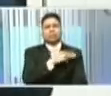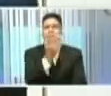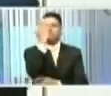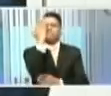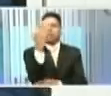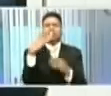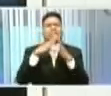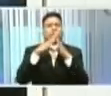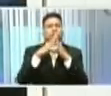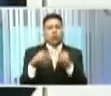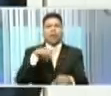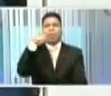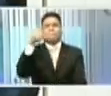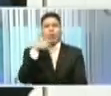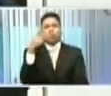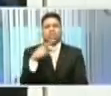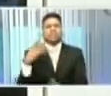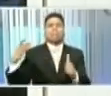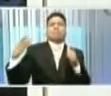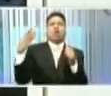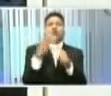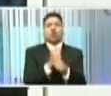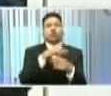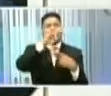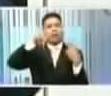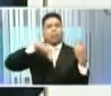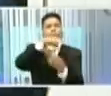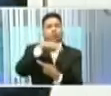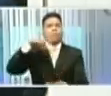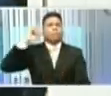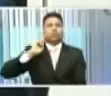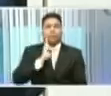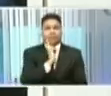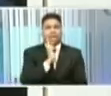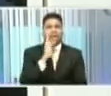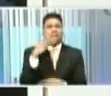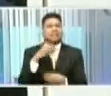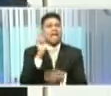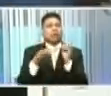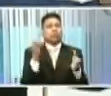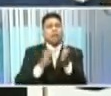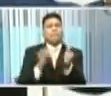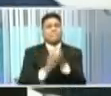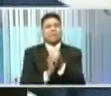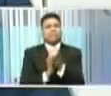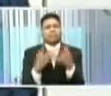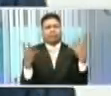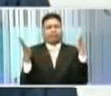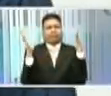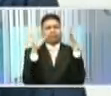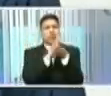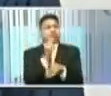de toda la política, de los logros de la revolución bolivariana, que a veces se hace invisible.